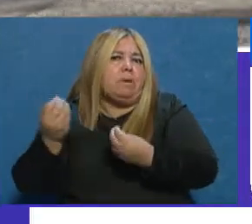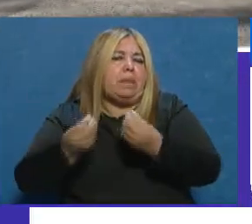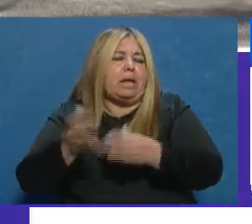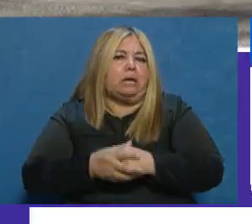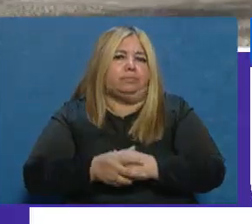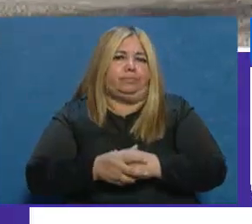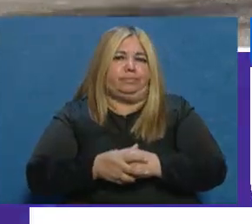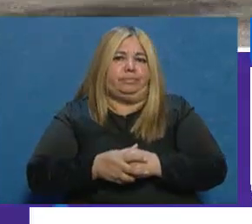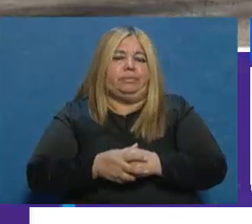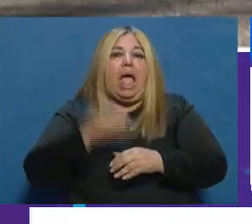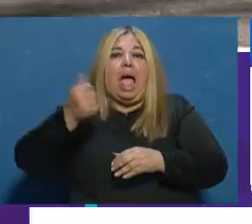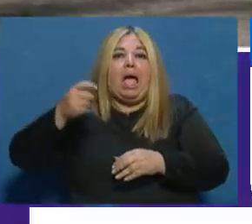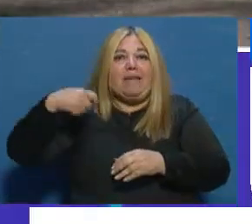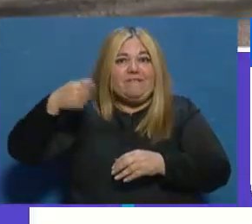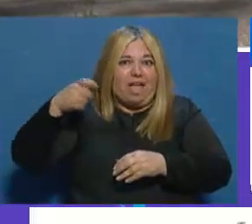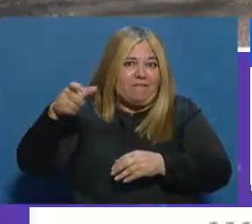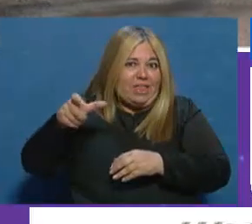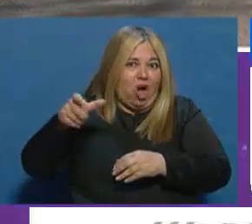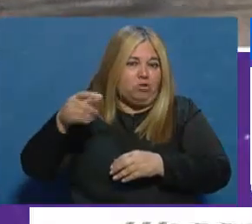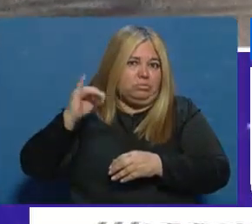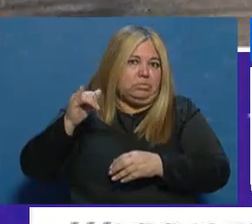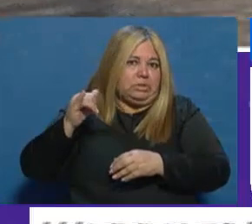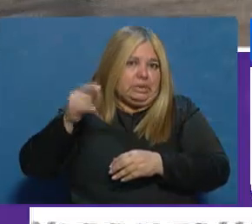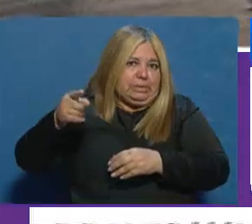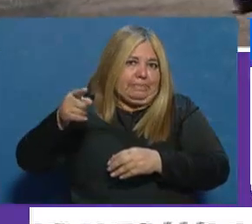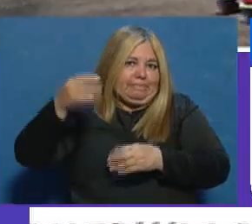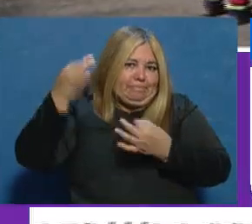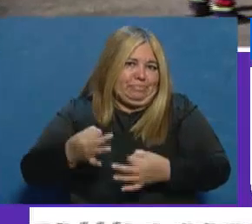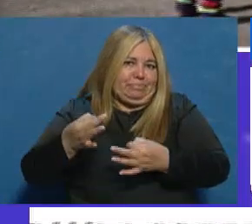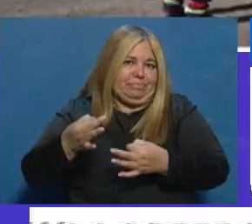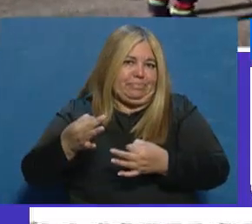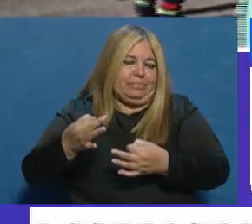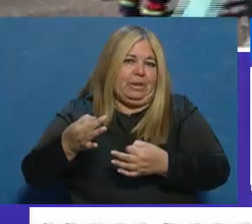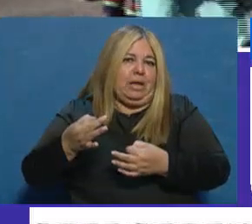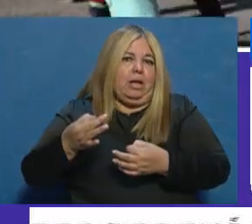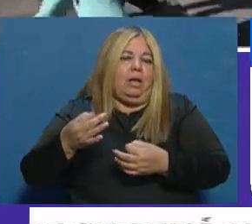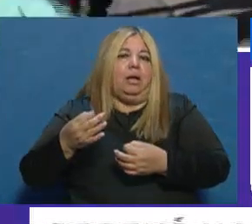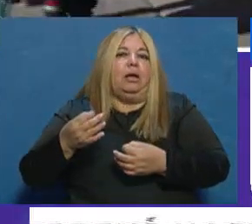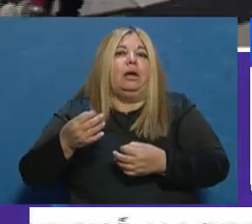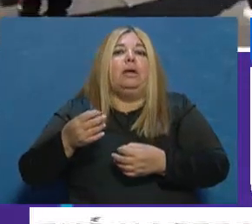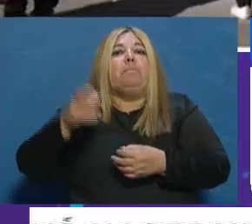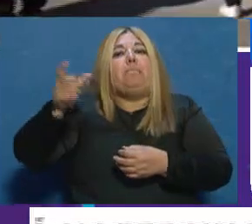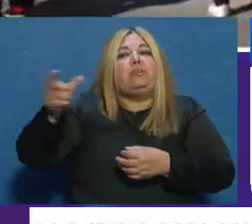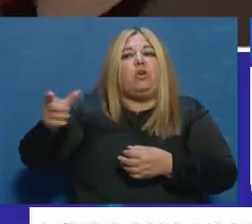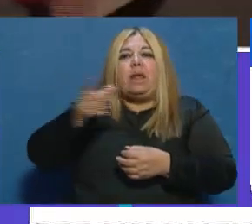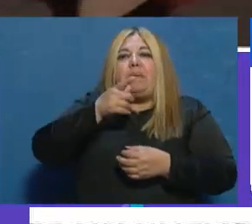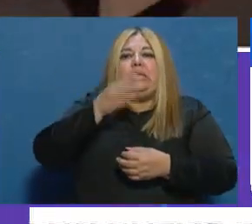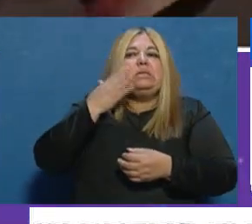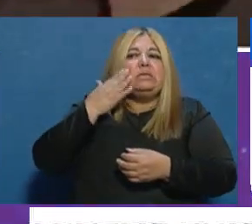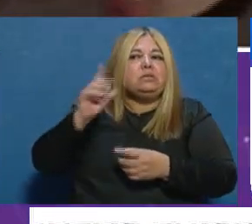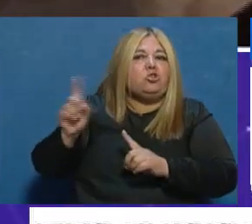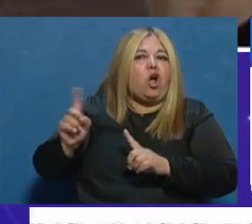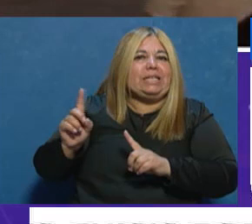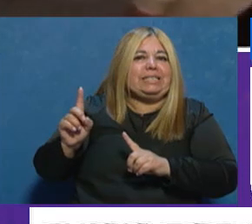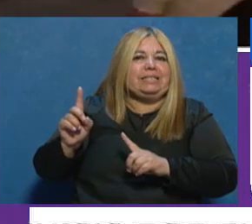hay una imagen, un video que ha sido determinante a la hora de entender que podrían no ser los autores de